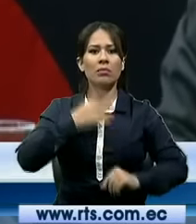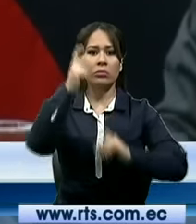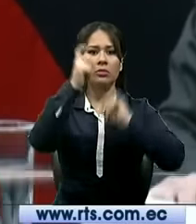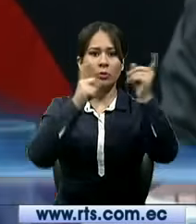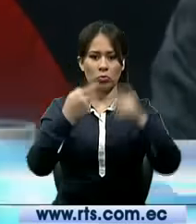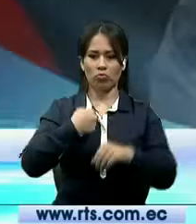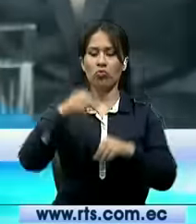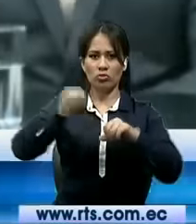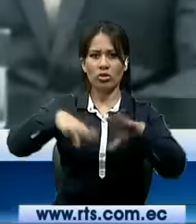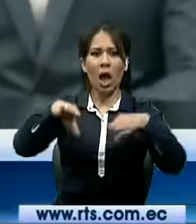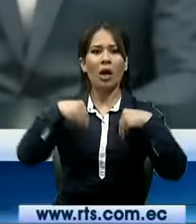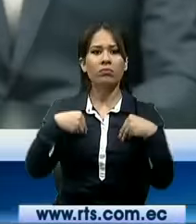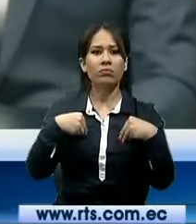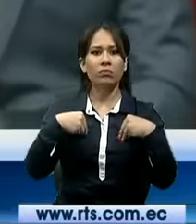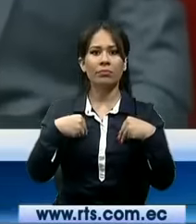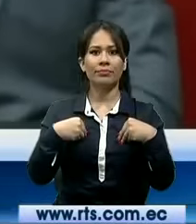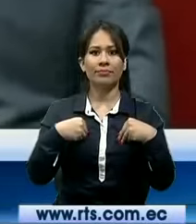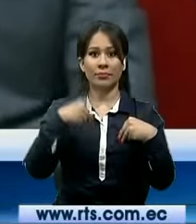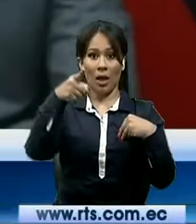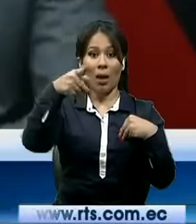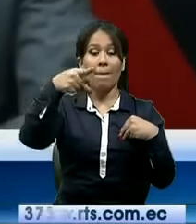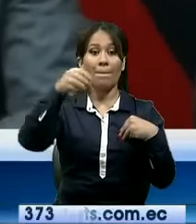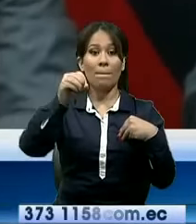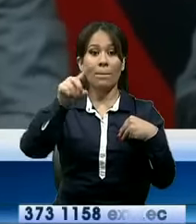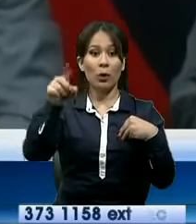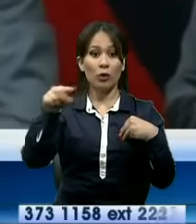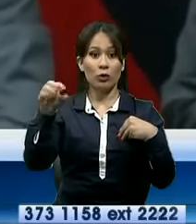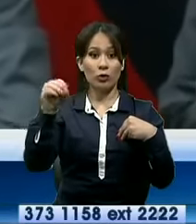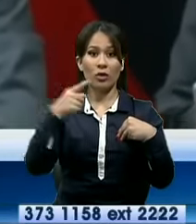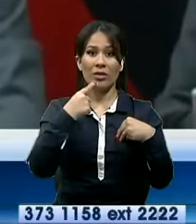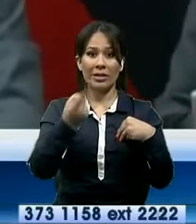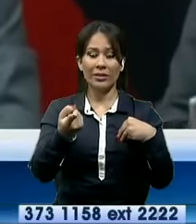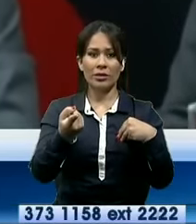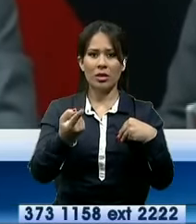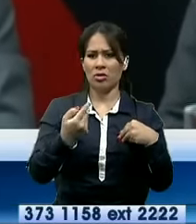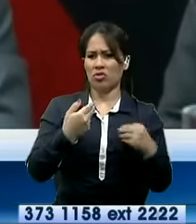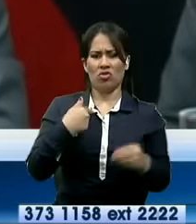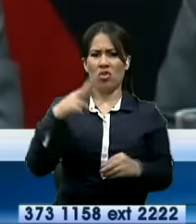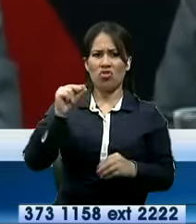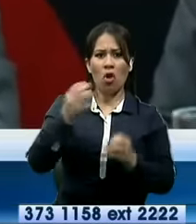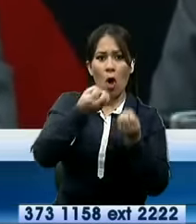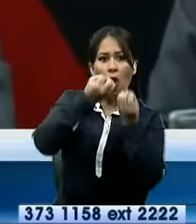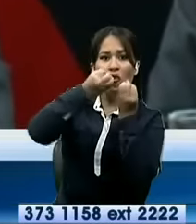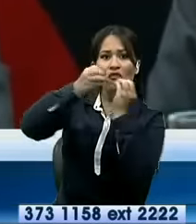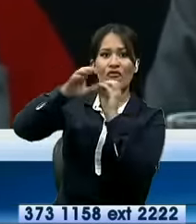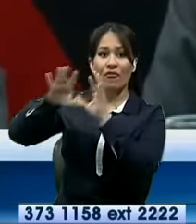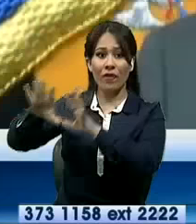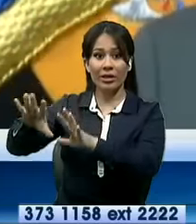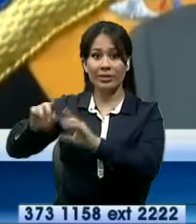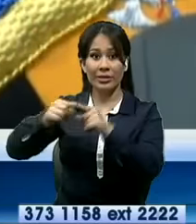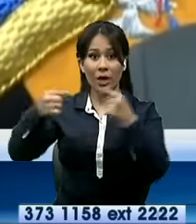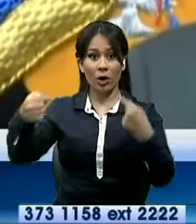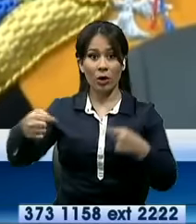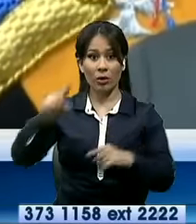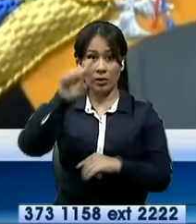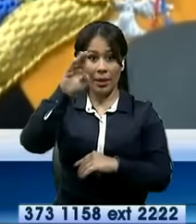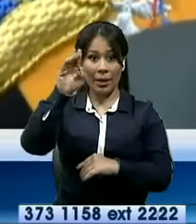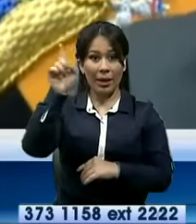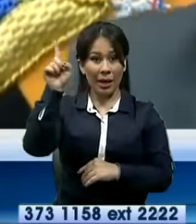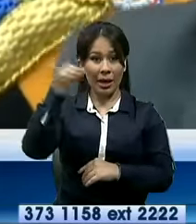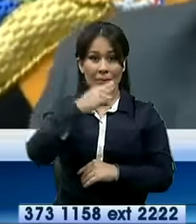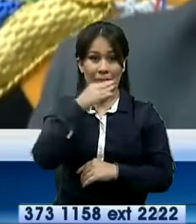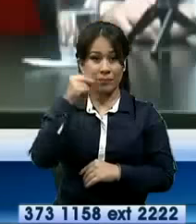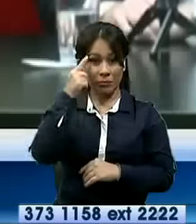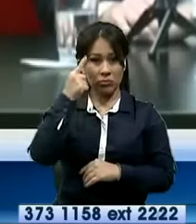honra los pagaré. Del Pozo descartó que haya proferido ni insinuado ofensa, descrédito o deshonra a ningún